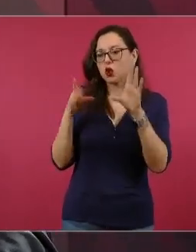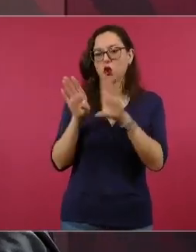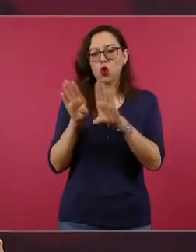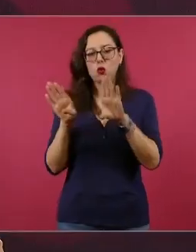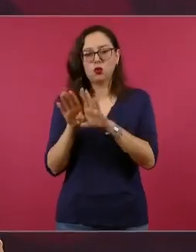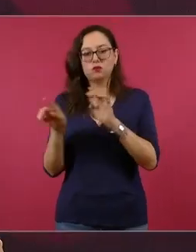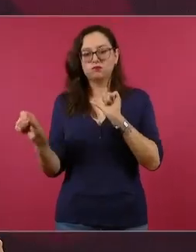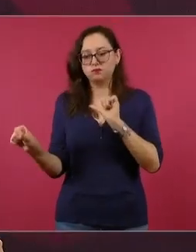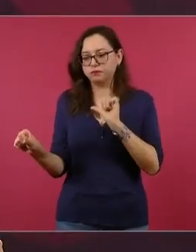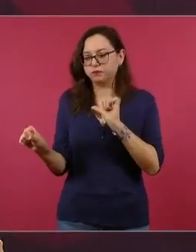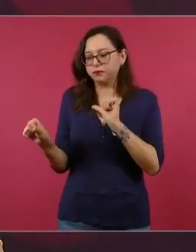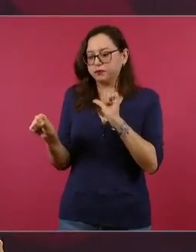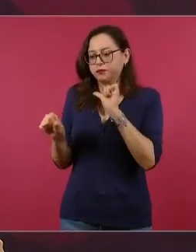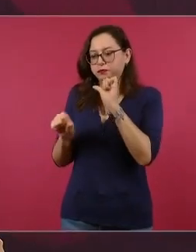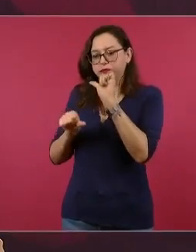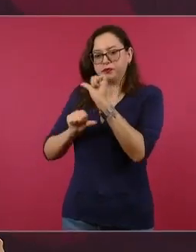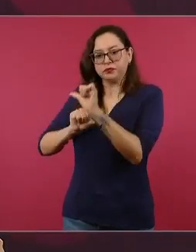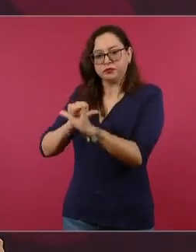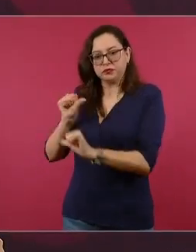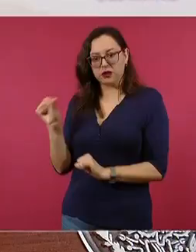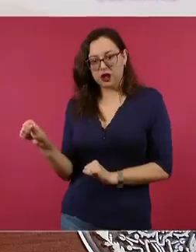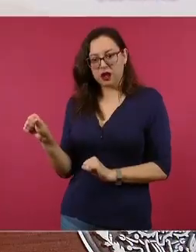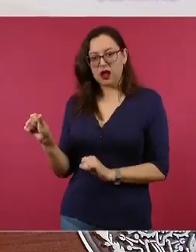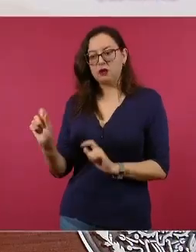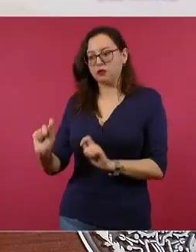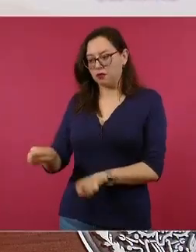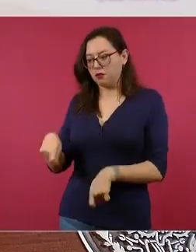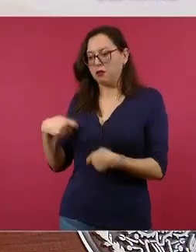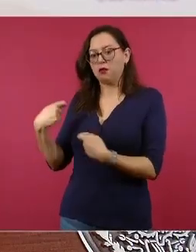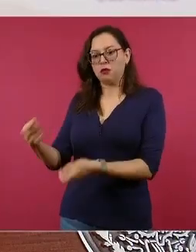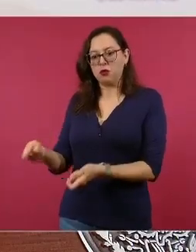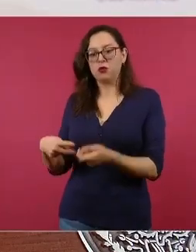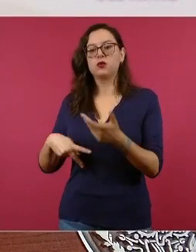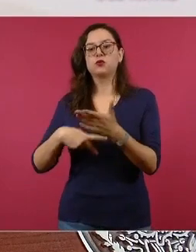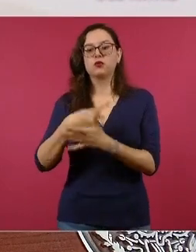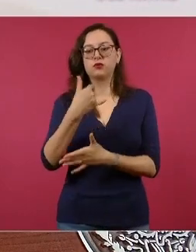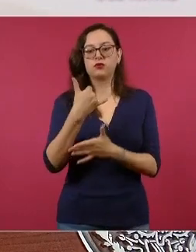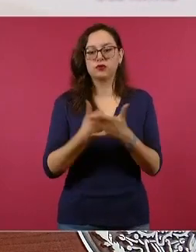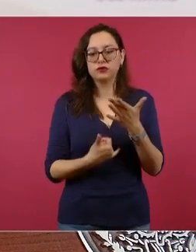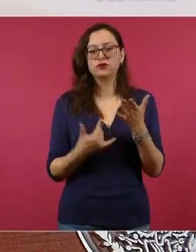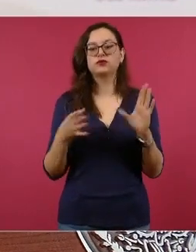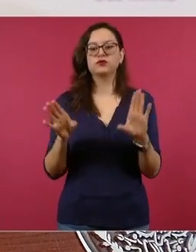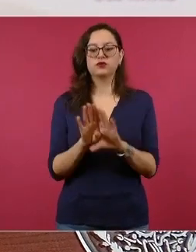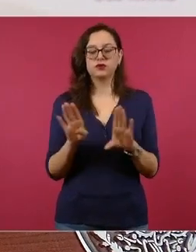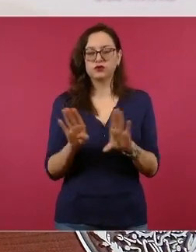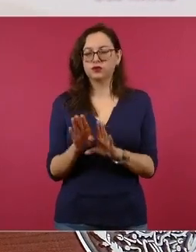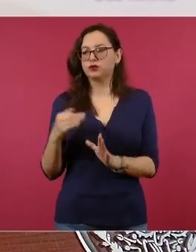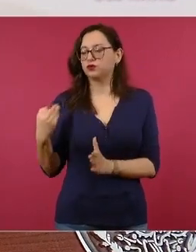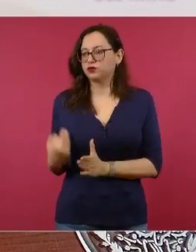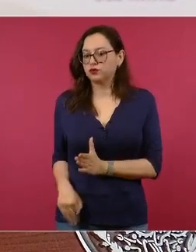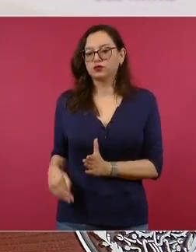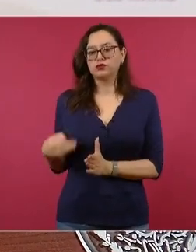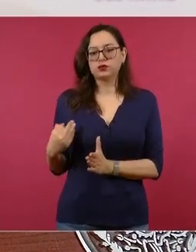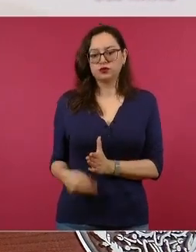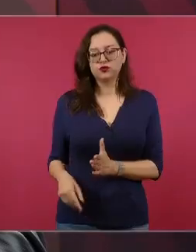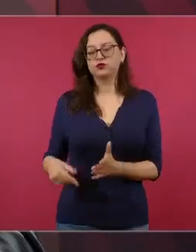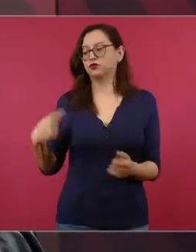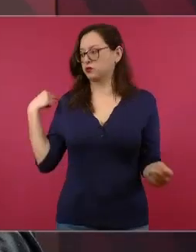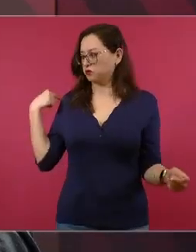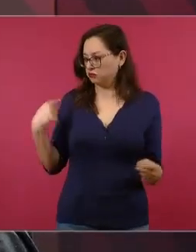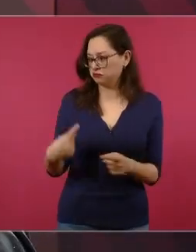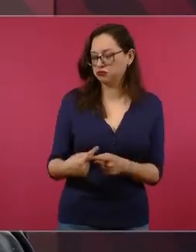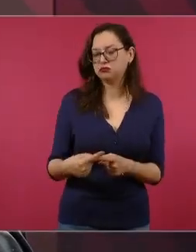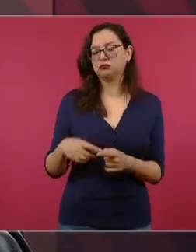sobre los proyectos, sobre lo que se ha hecho, lo que